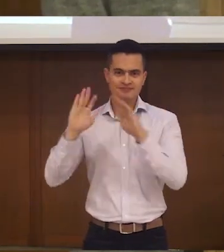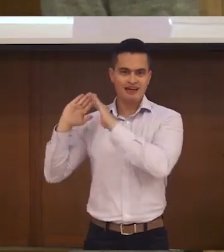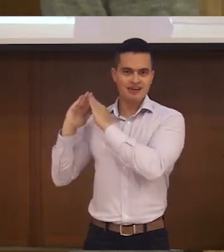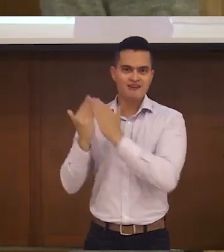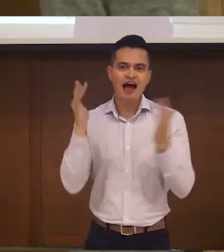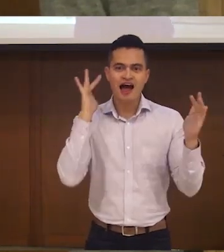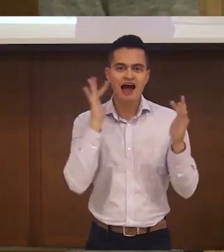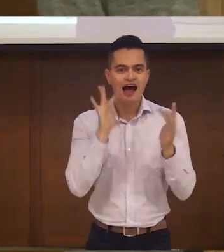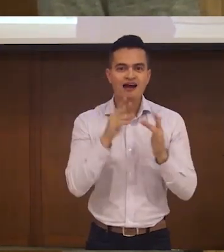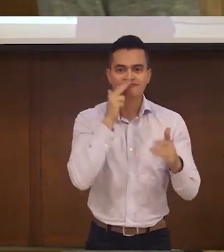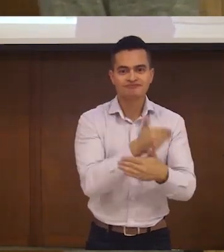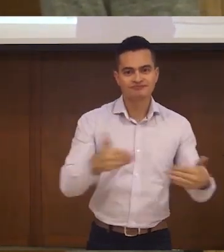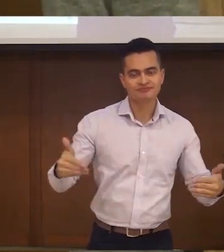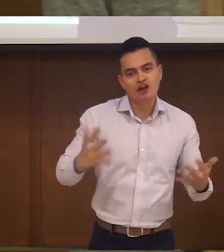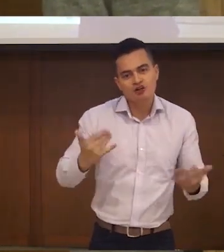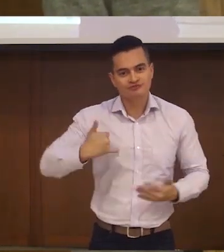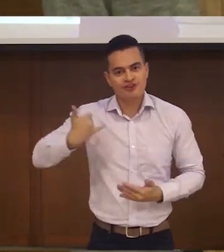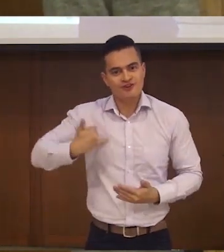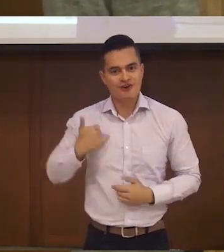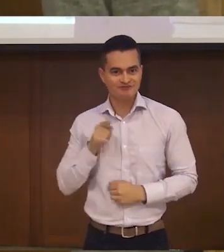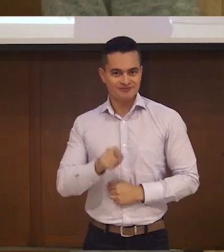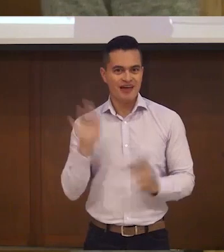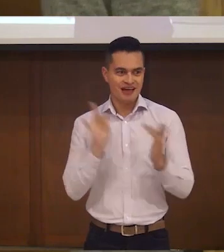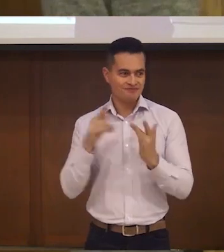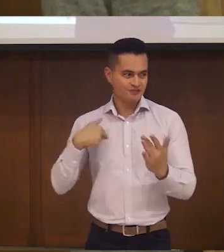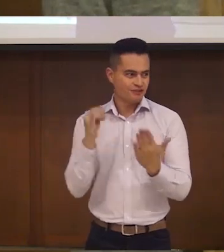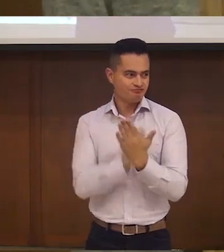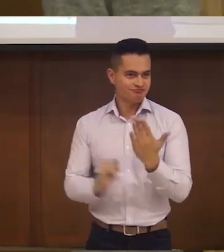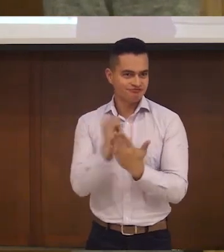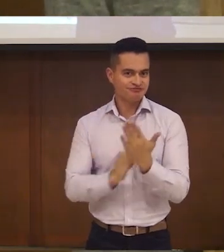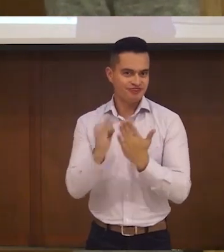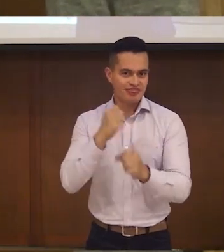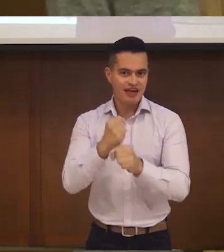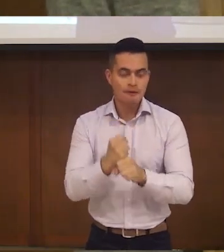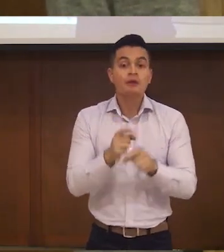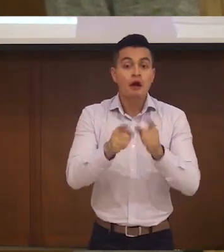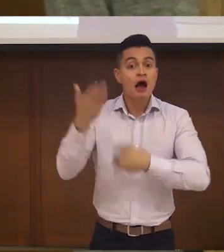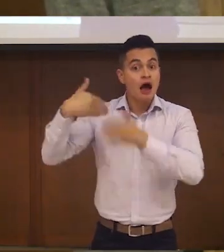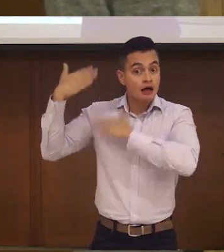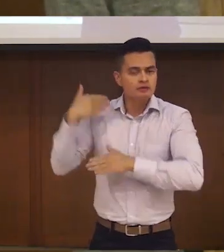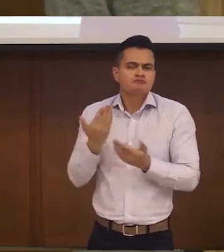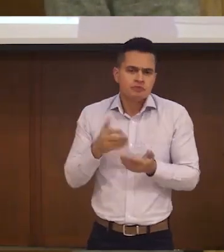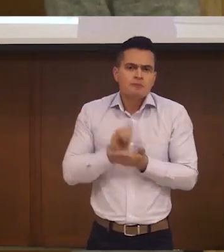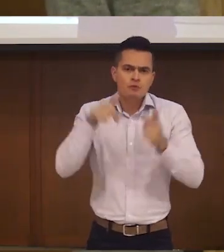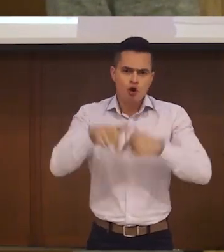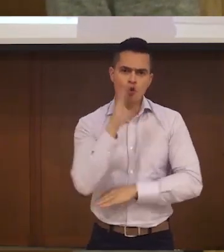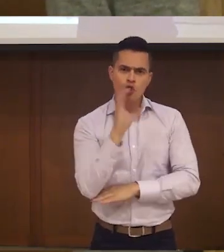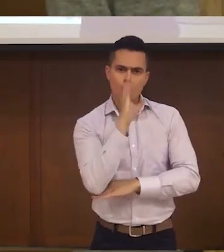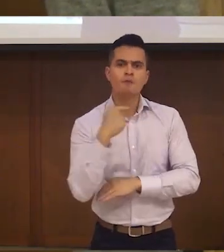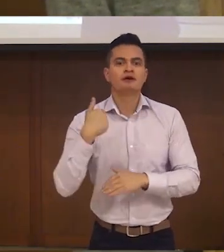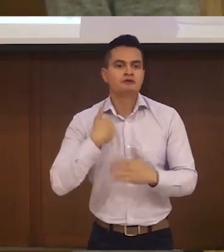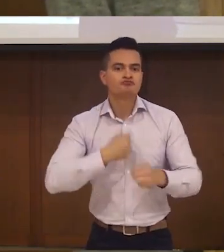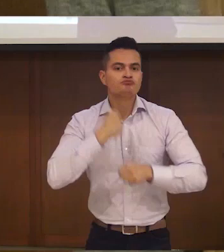a la literatura infantil y juvenil, pero también hice humor político aquí en